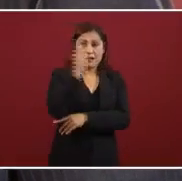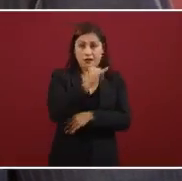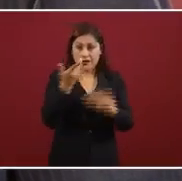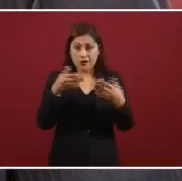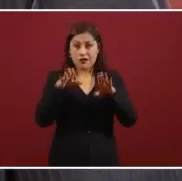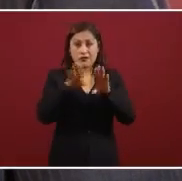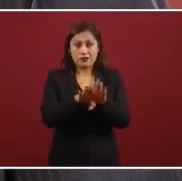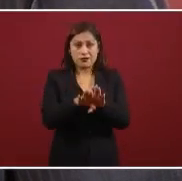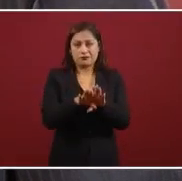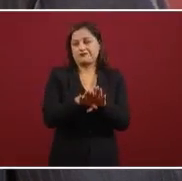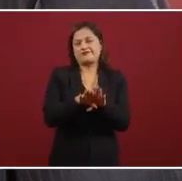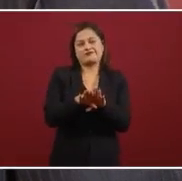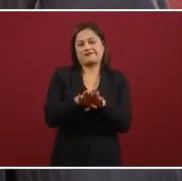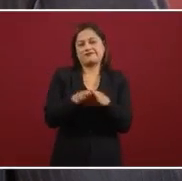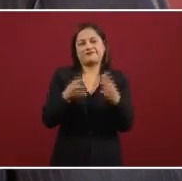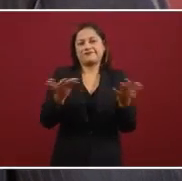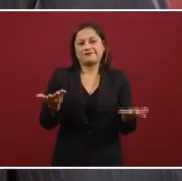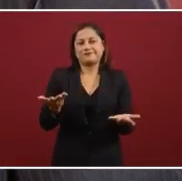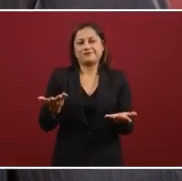lo hizo Fox,